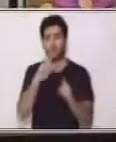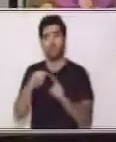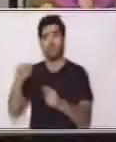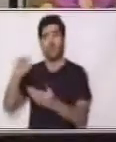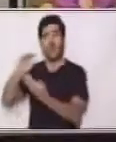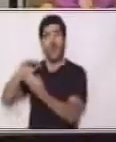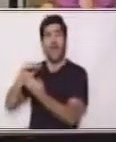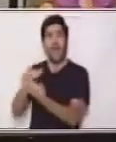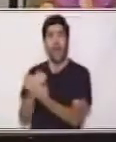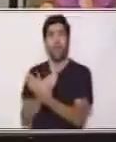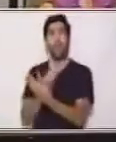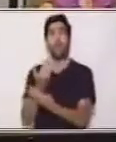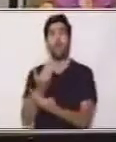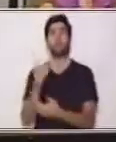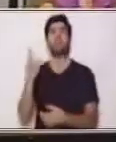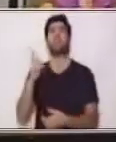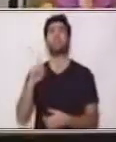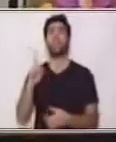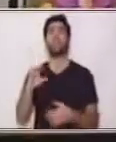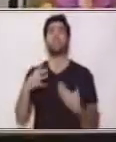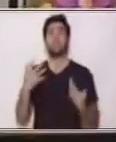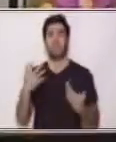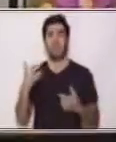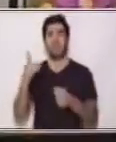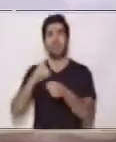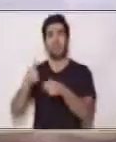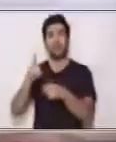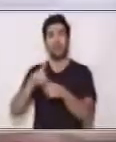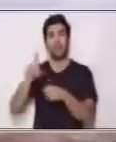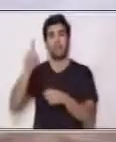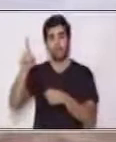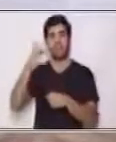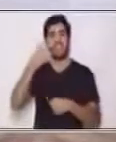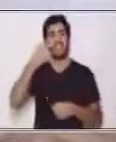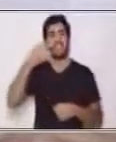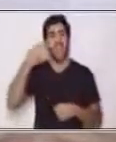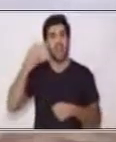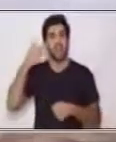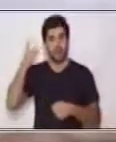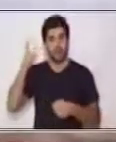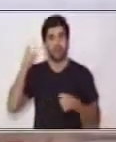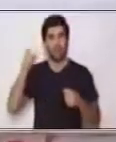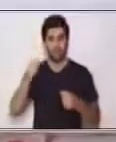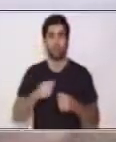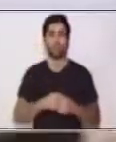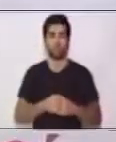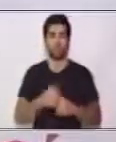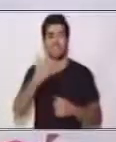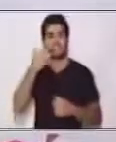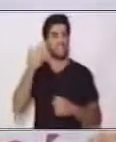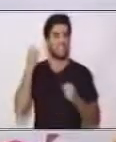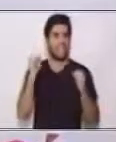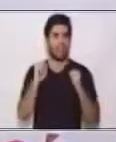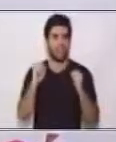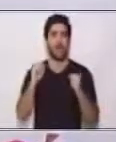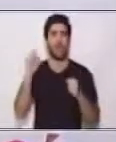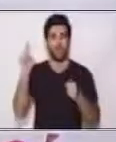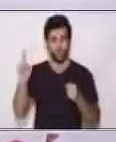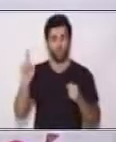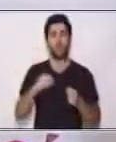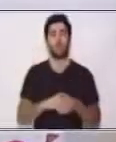mayor producción, se da en el departamento de San Marcos. Muy bien. Entonces,